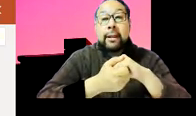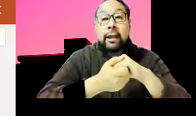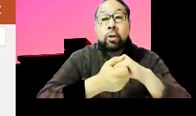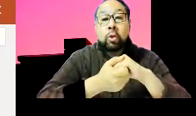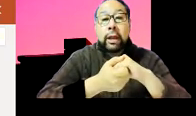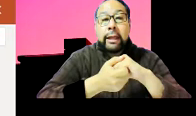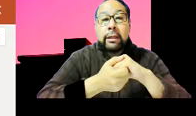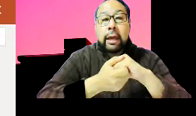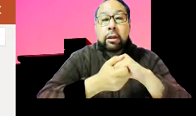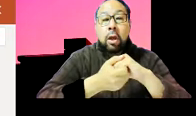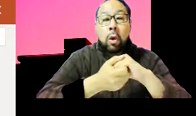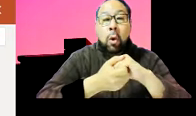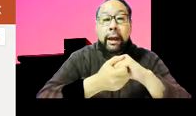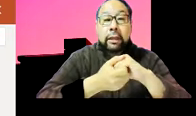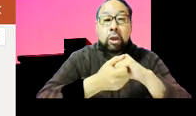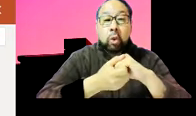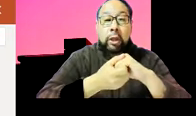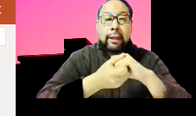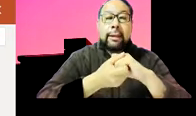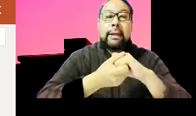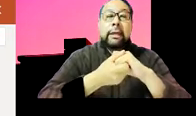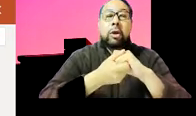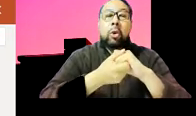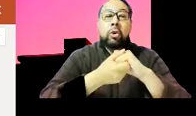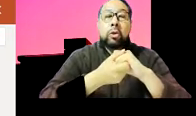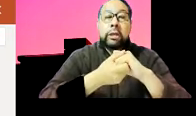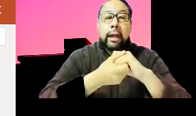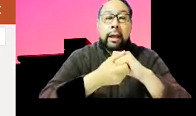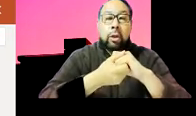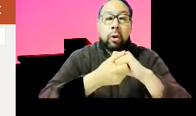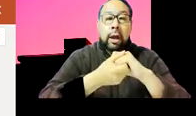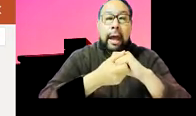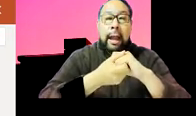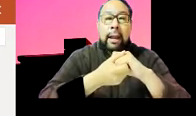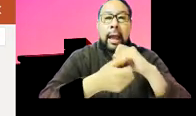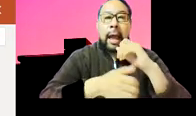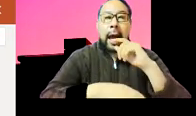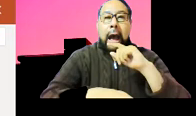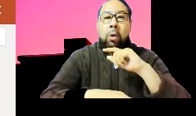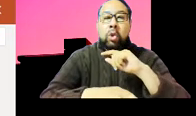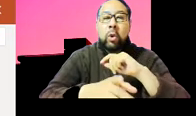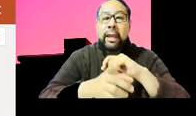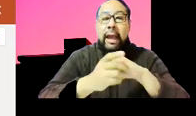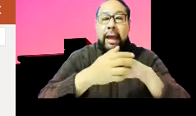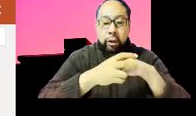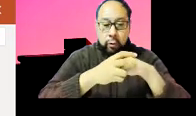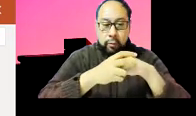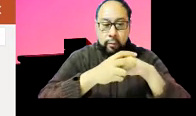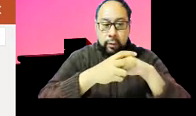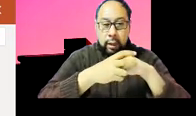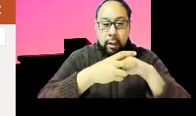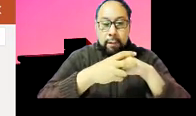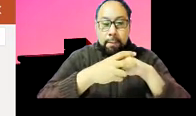a defender sus creencias o actitudes, incluso llegando al